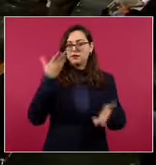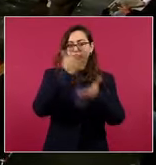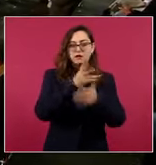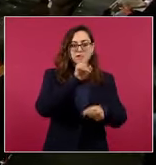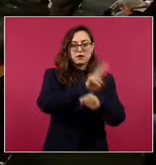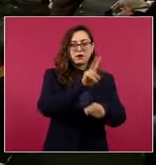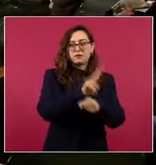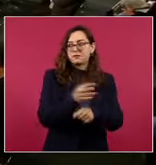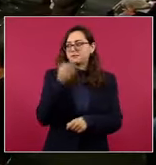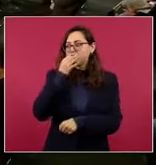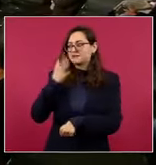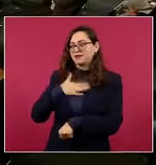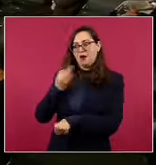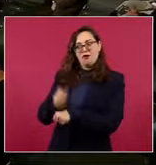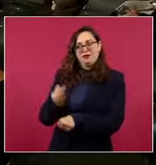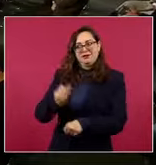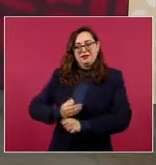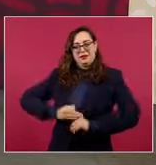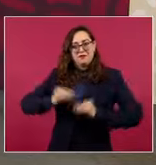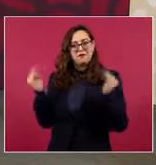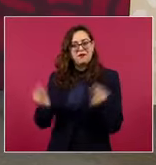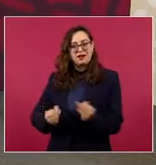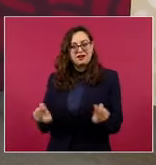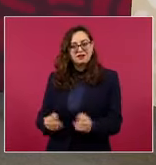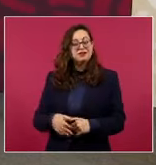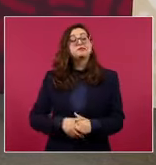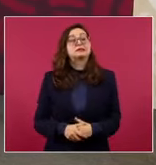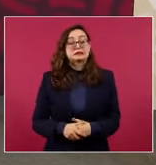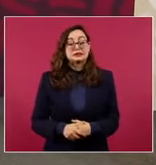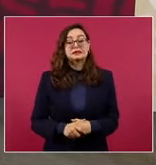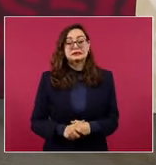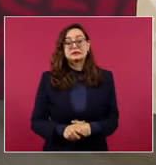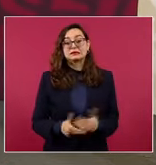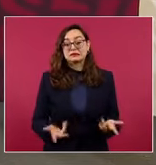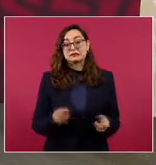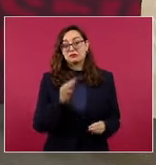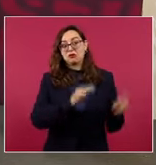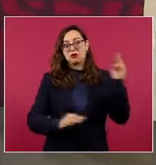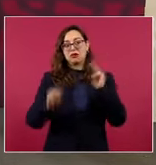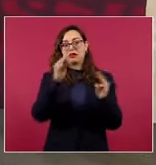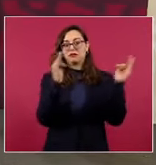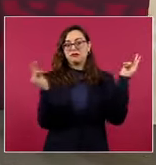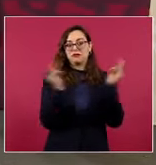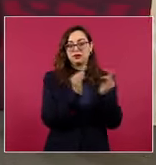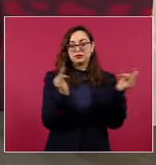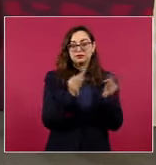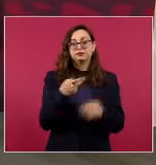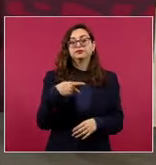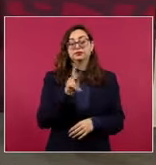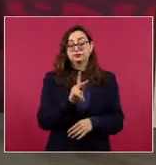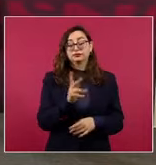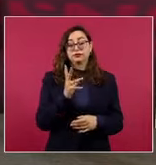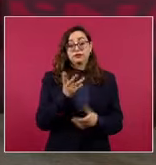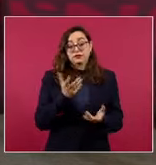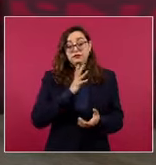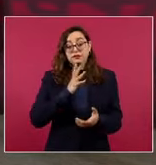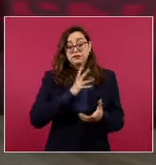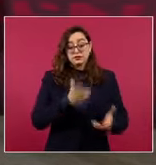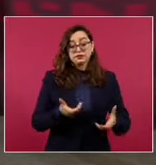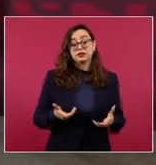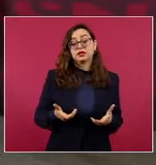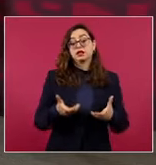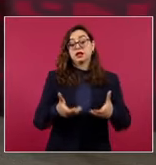Hablaba yo del camino, de la ampliación de la carretera de Chihuahua a